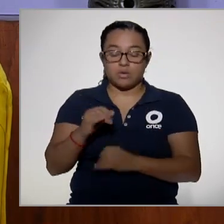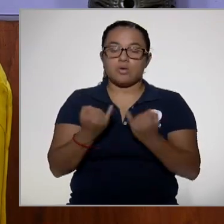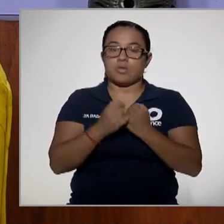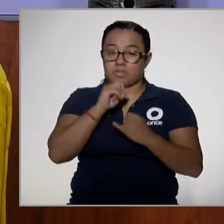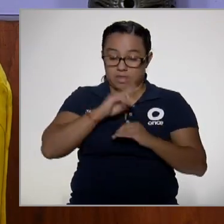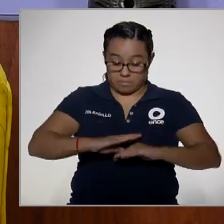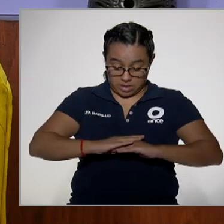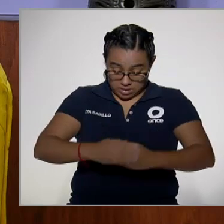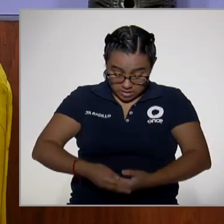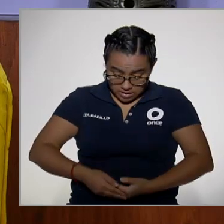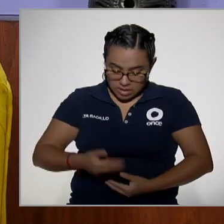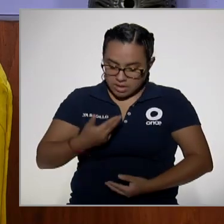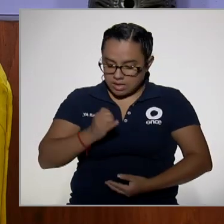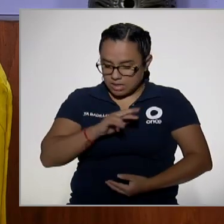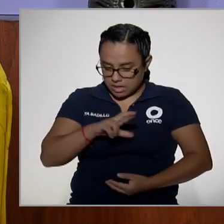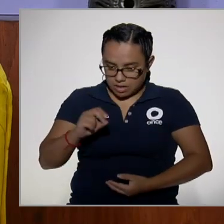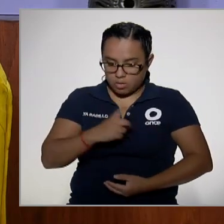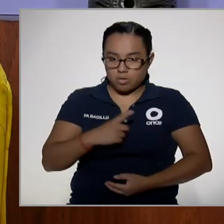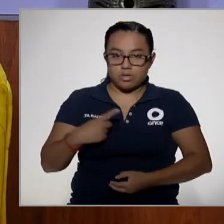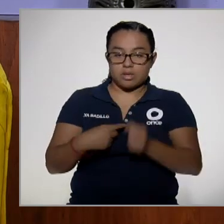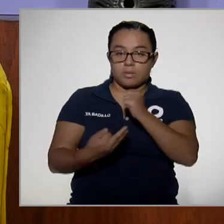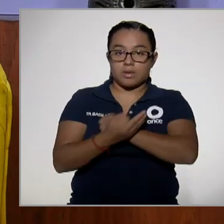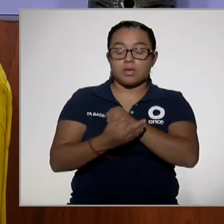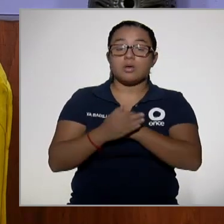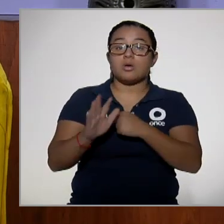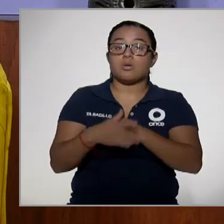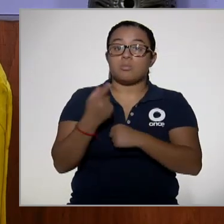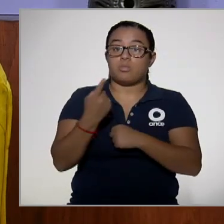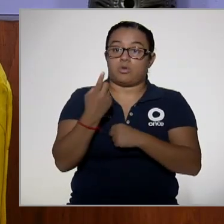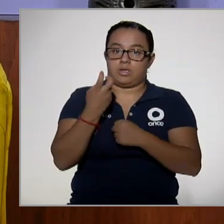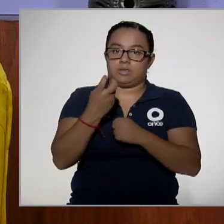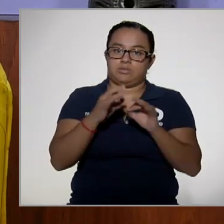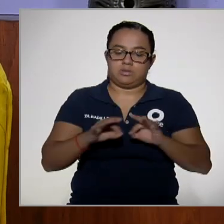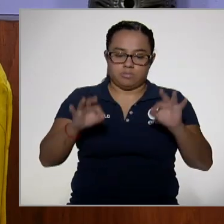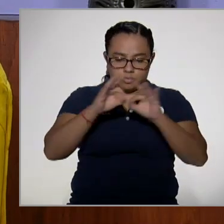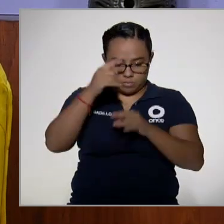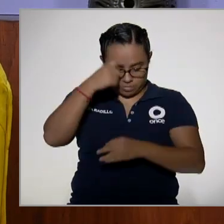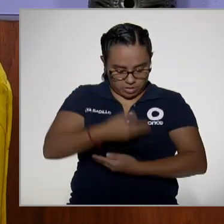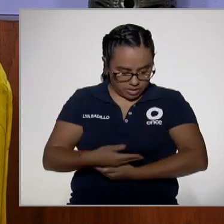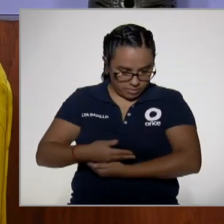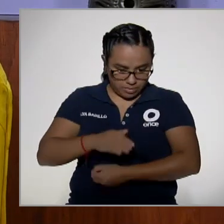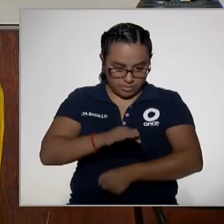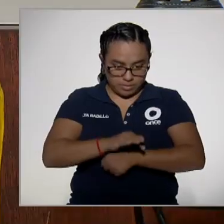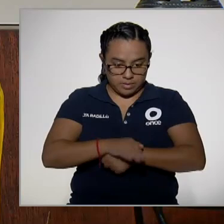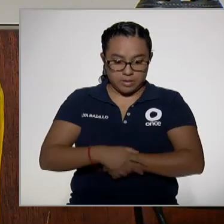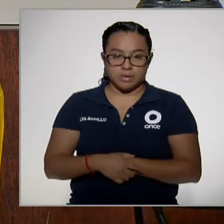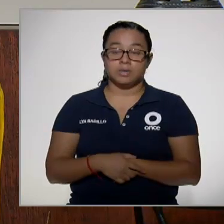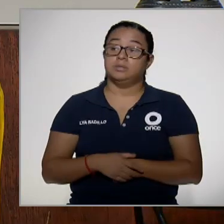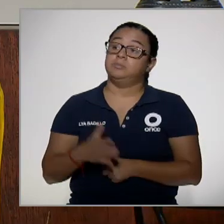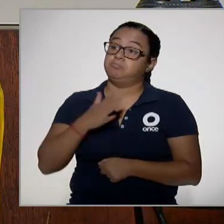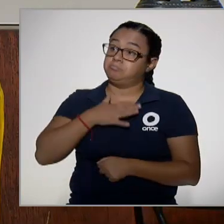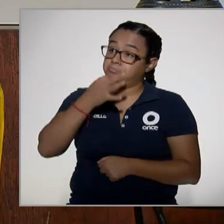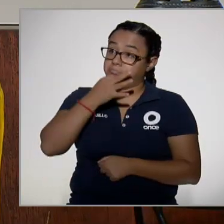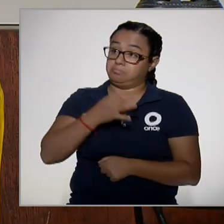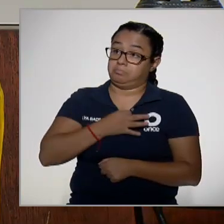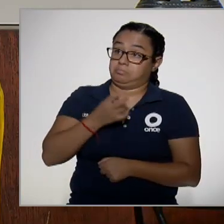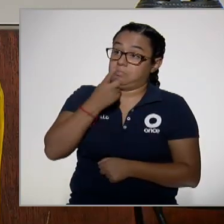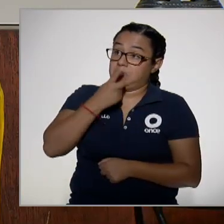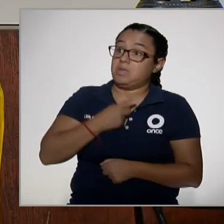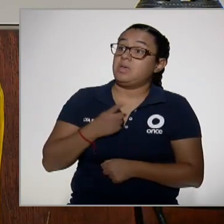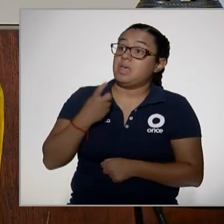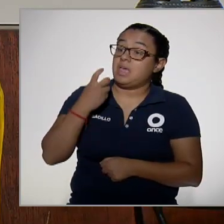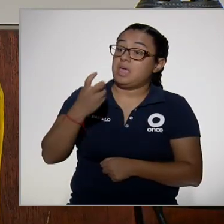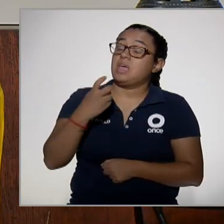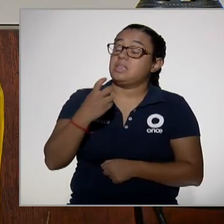ya que es el principal aporte del lactante durante este tiempo perfecto a mí me dijeron que donar sangre me puede